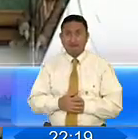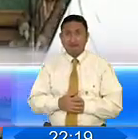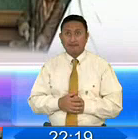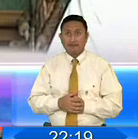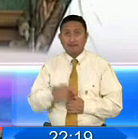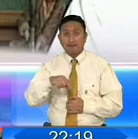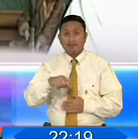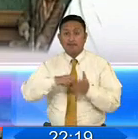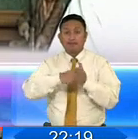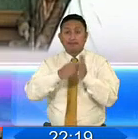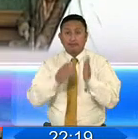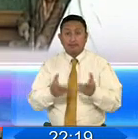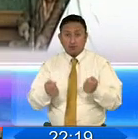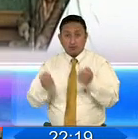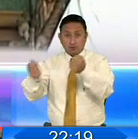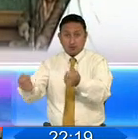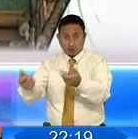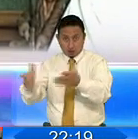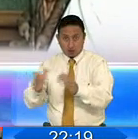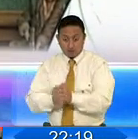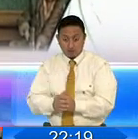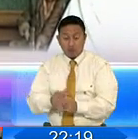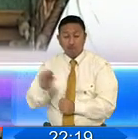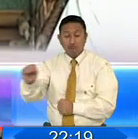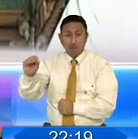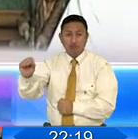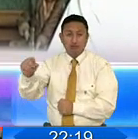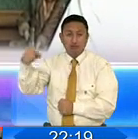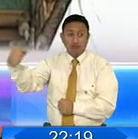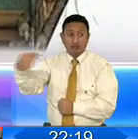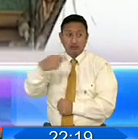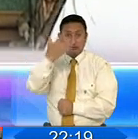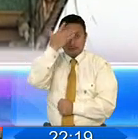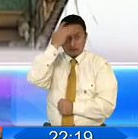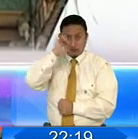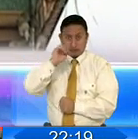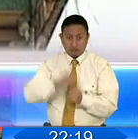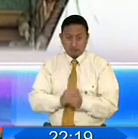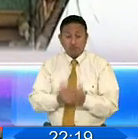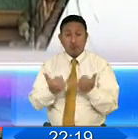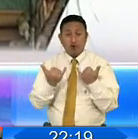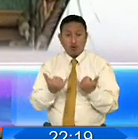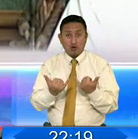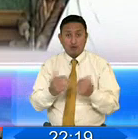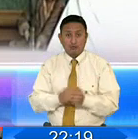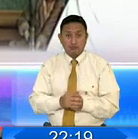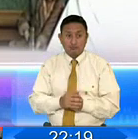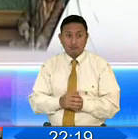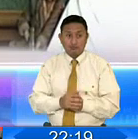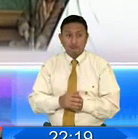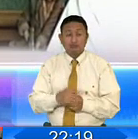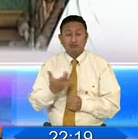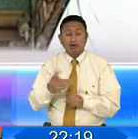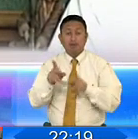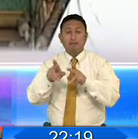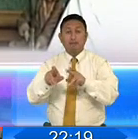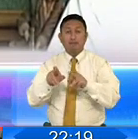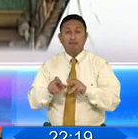en la Contraloría General del Estado, haciéndoles conocer de este particular y por ende, obviamente, con un permiso